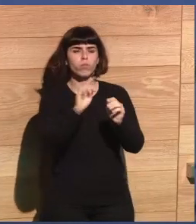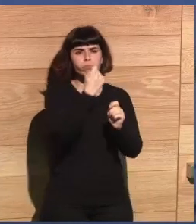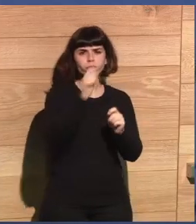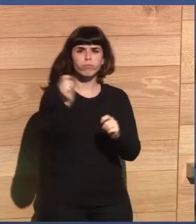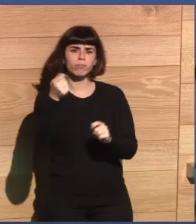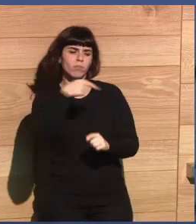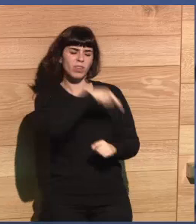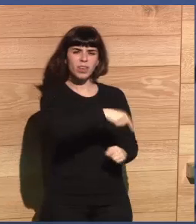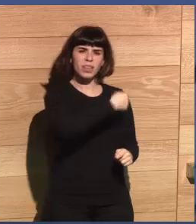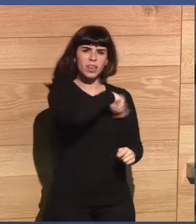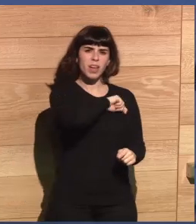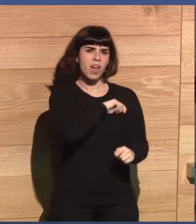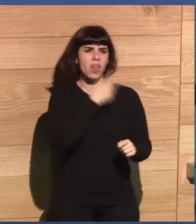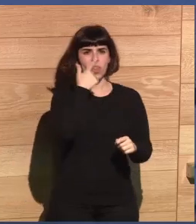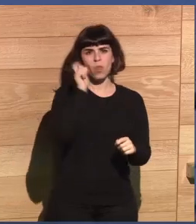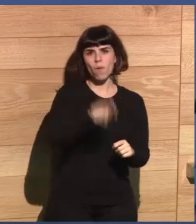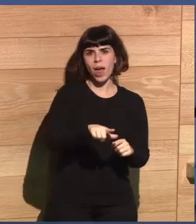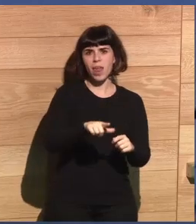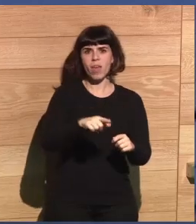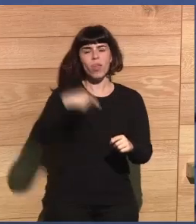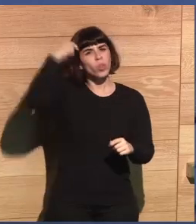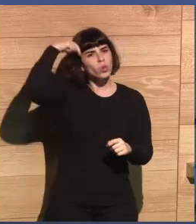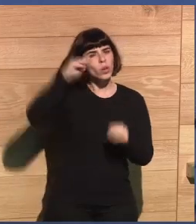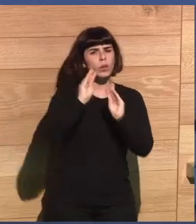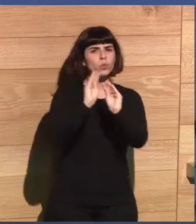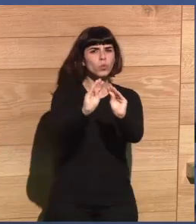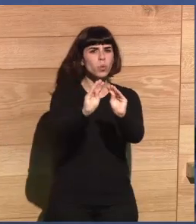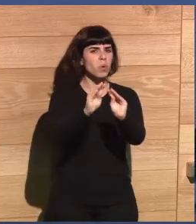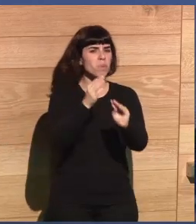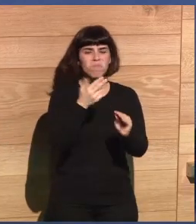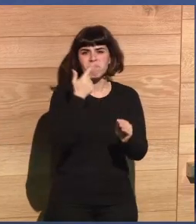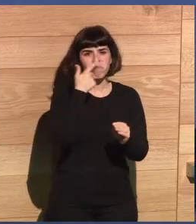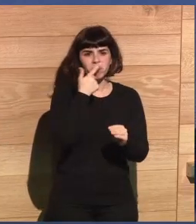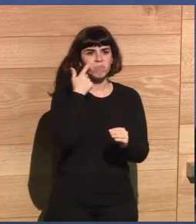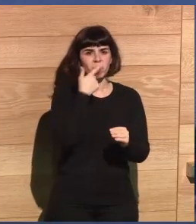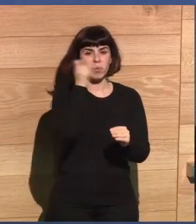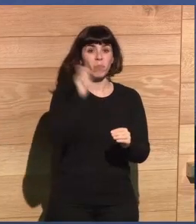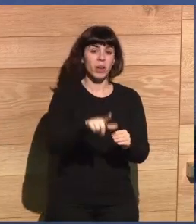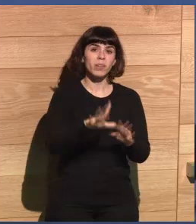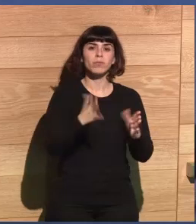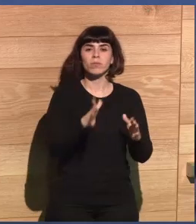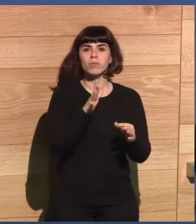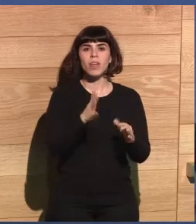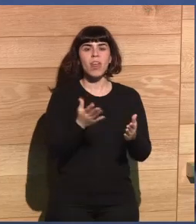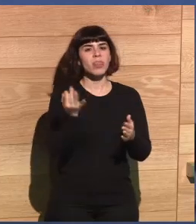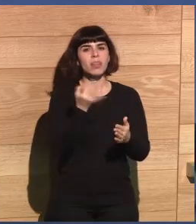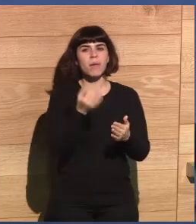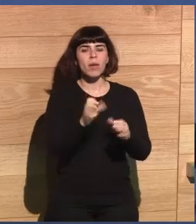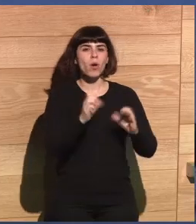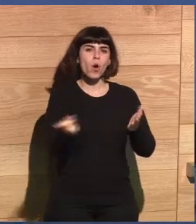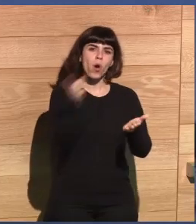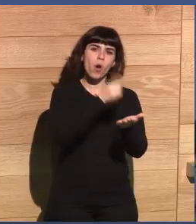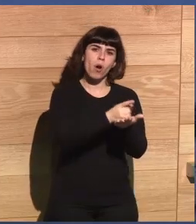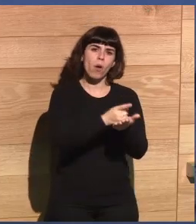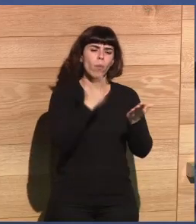país no valían nada. Ninguno de sus doctorados estaba reconocido, así que si quería dar clases tenía que empezar otra vez de cero y aprobar una